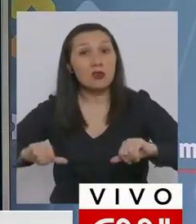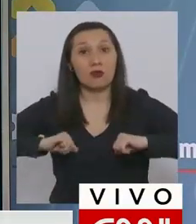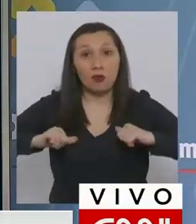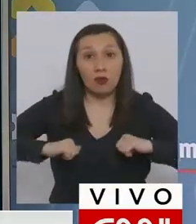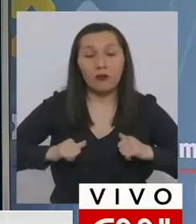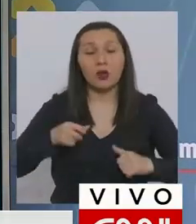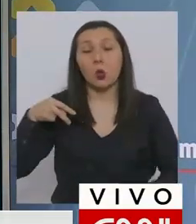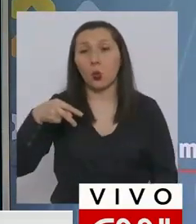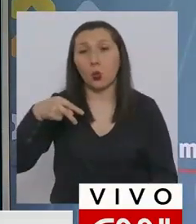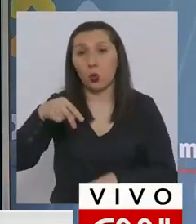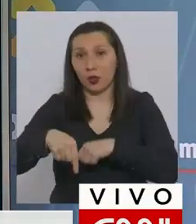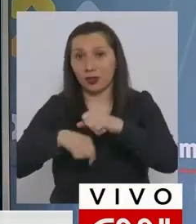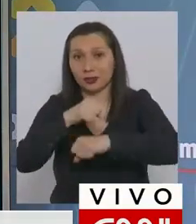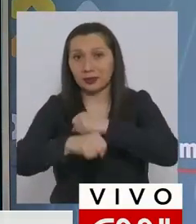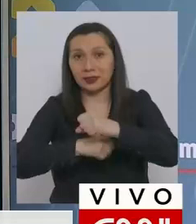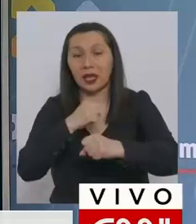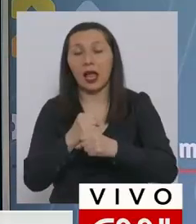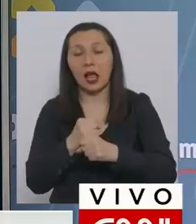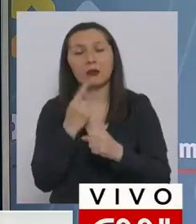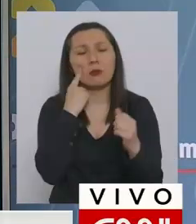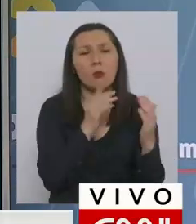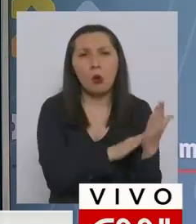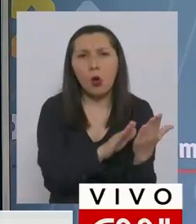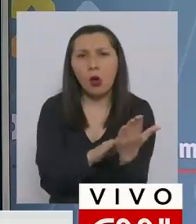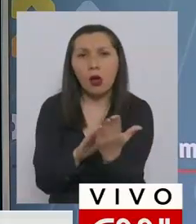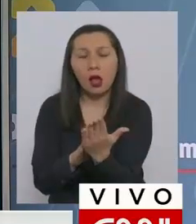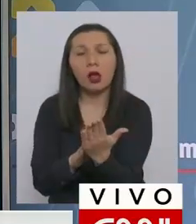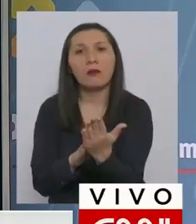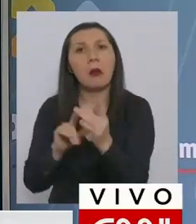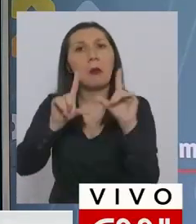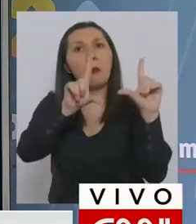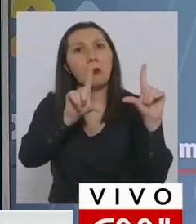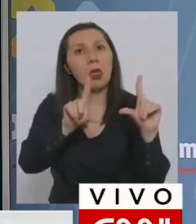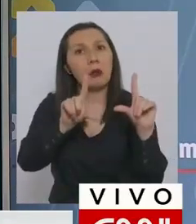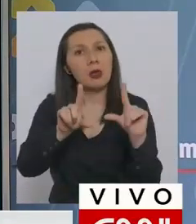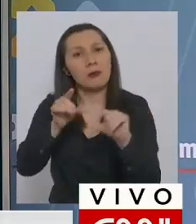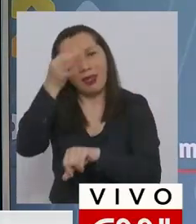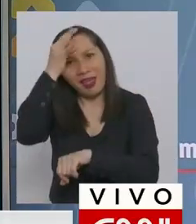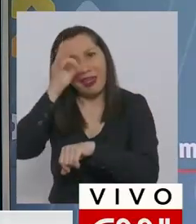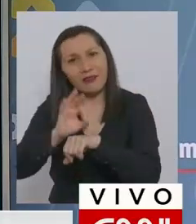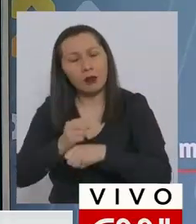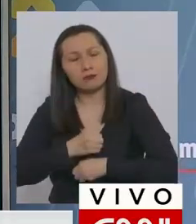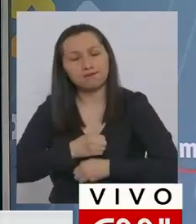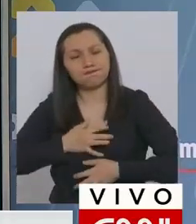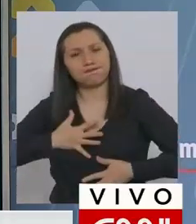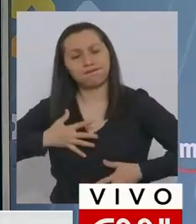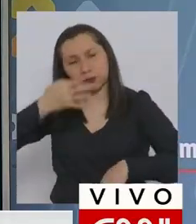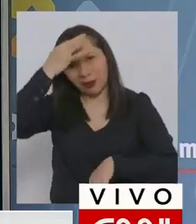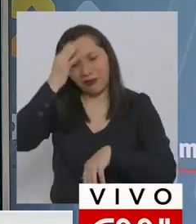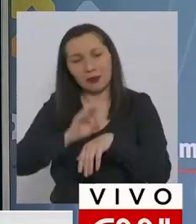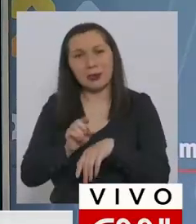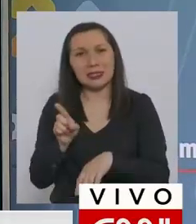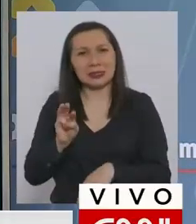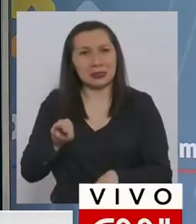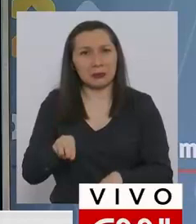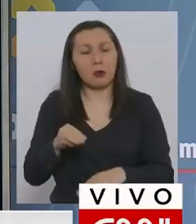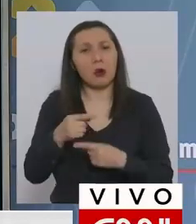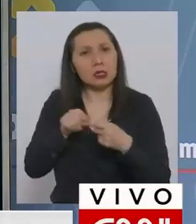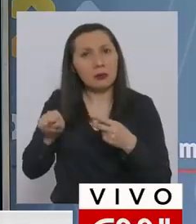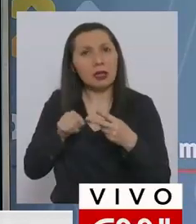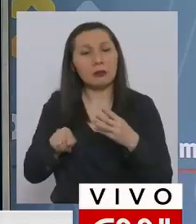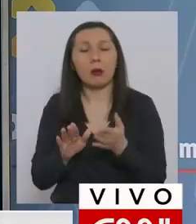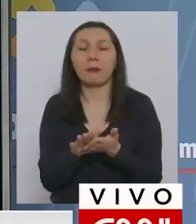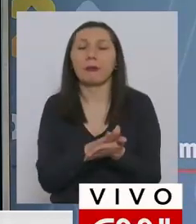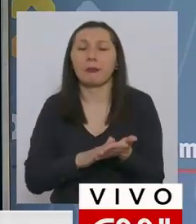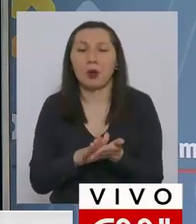logística detrás de organización que está dando muy buenos resultados. Ya hemos vacunado a más del 94%